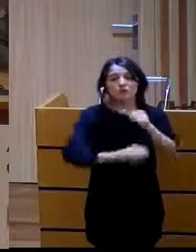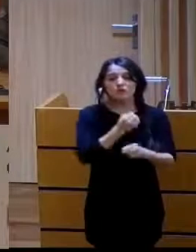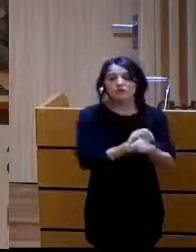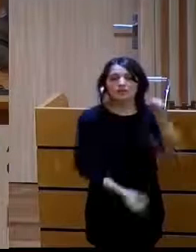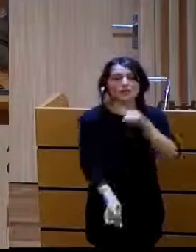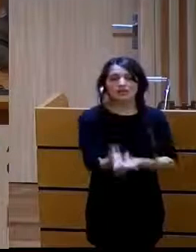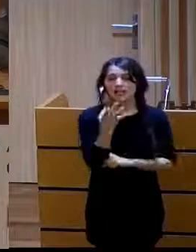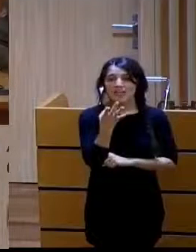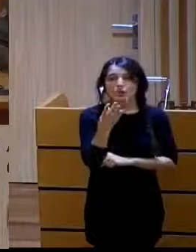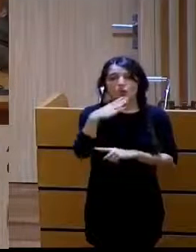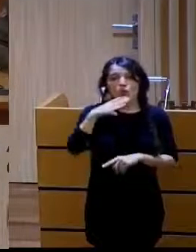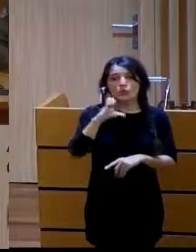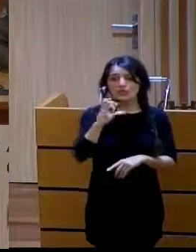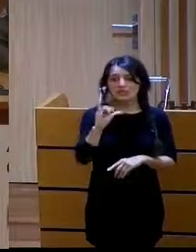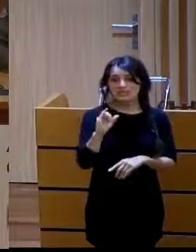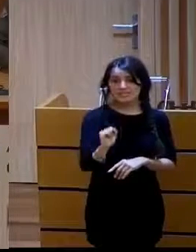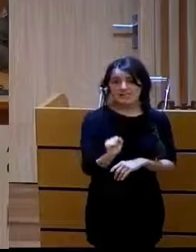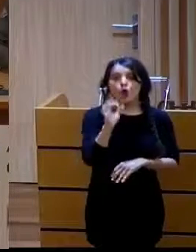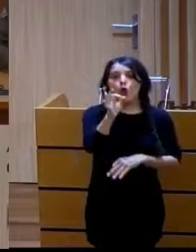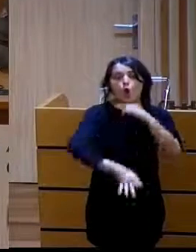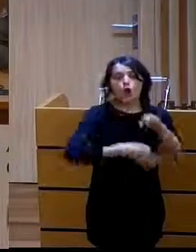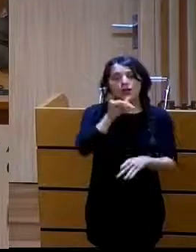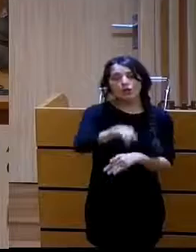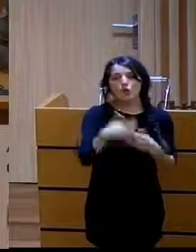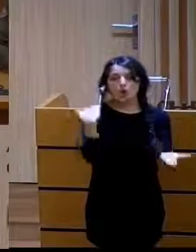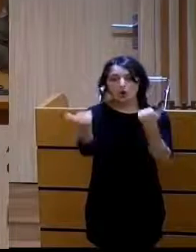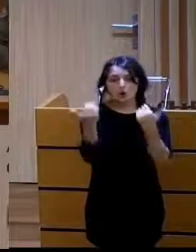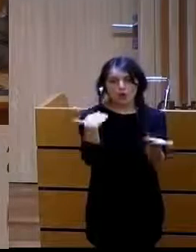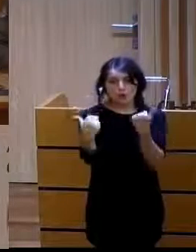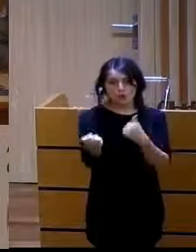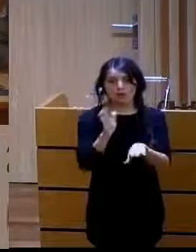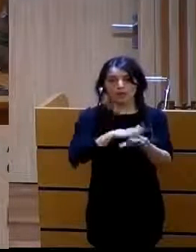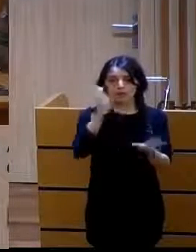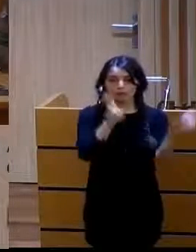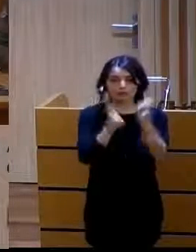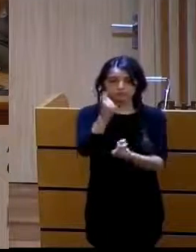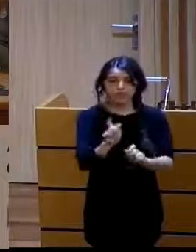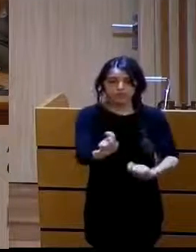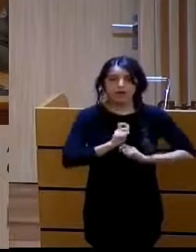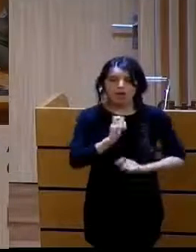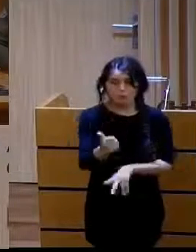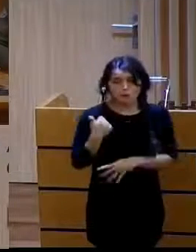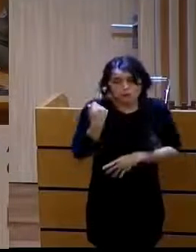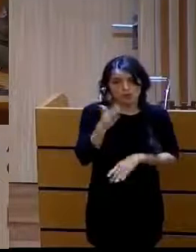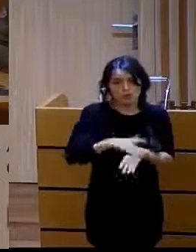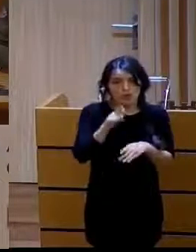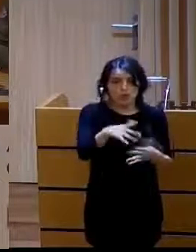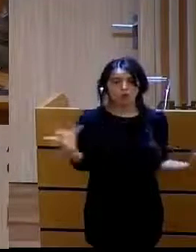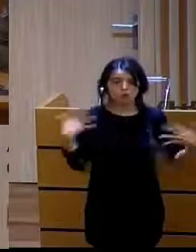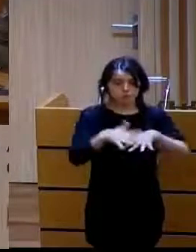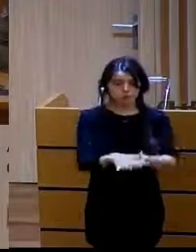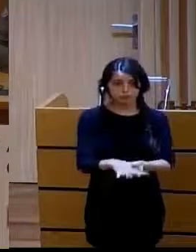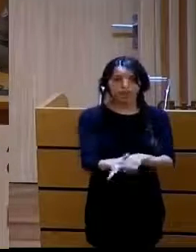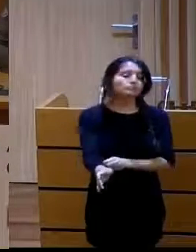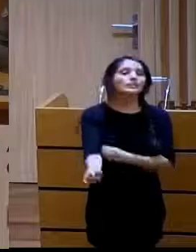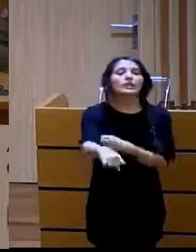del órgano que nos convoca y que nos ha dado la oportunidad de estar aquí hoy en Toledo, pero no solo por ese aniversario, sino